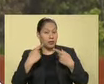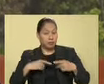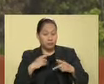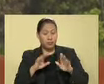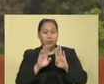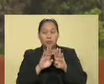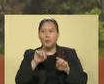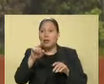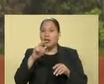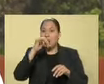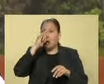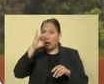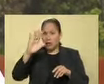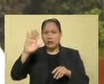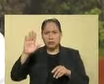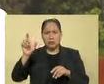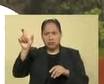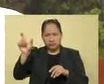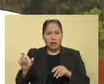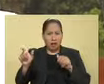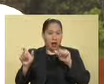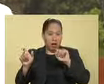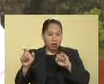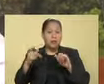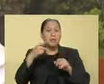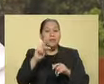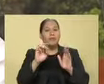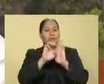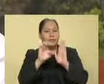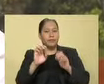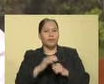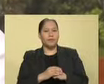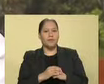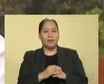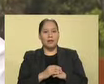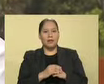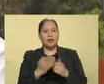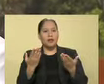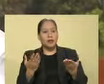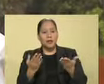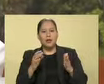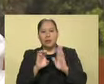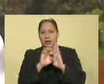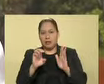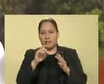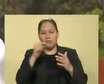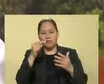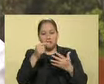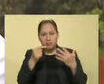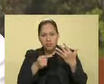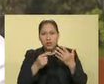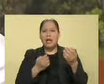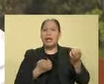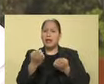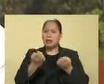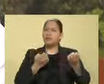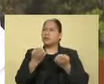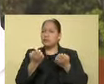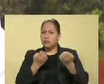nada más es agresiva, sino gente que, por ejemplo, se pone a hacer una enorme cantidad de